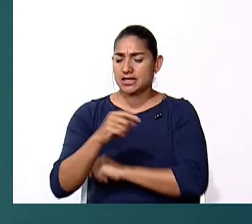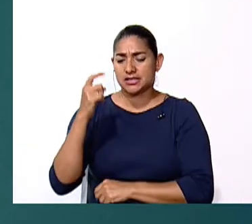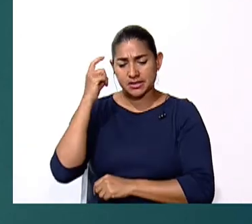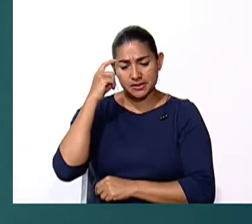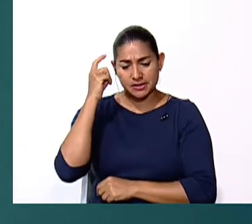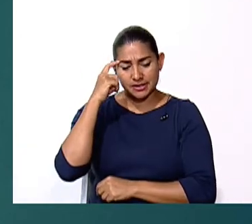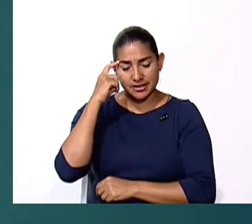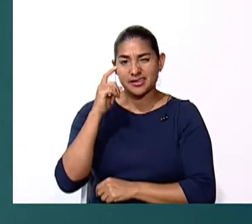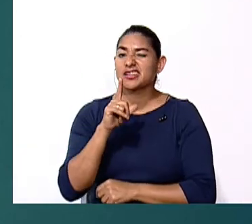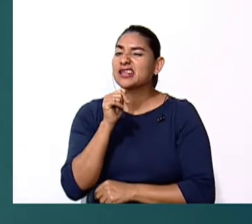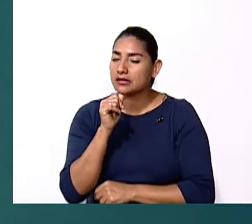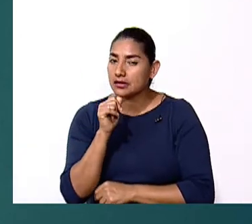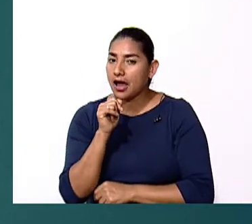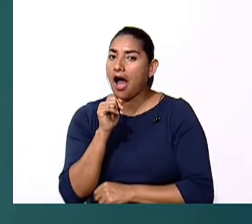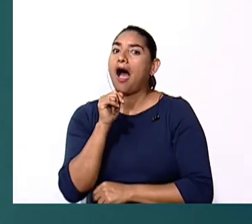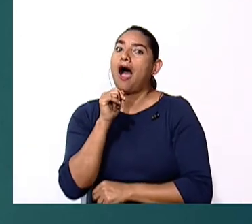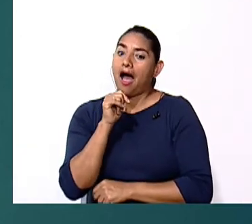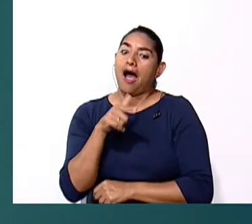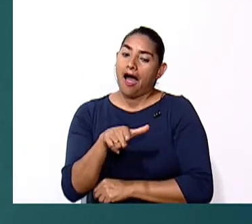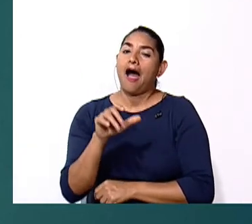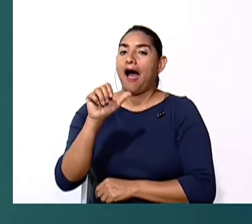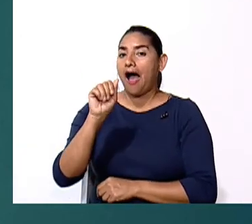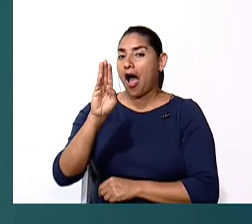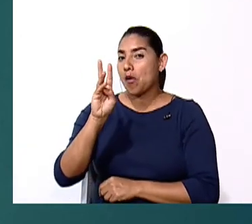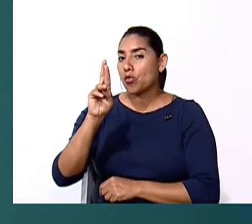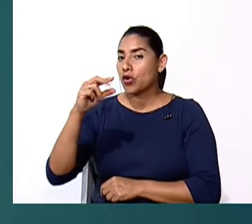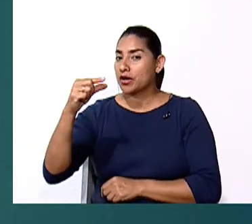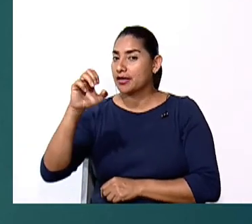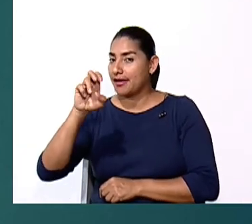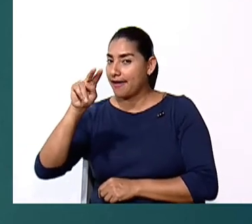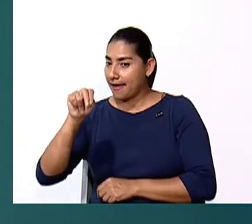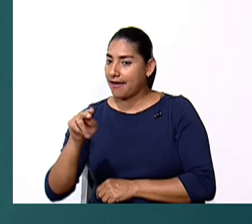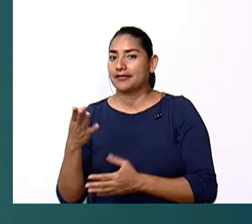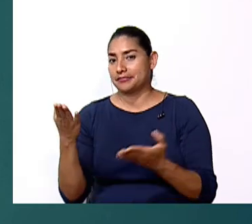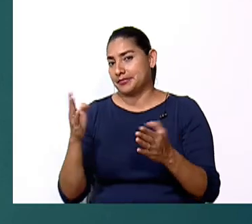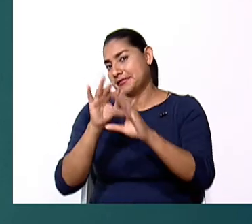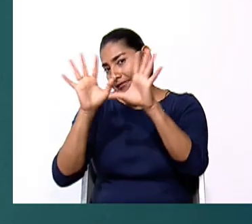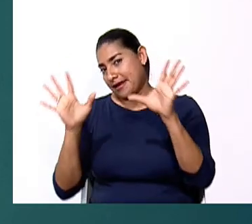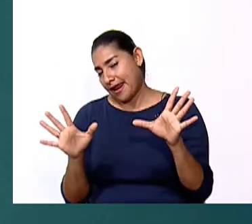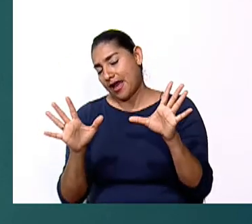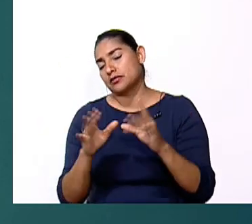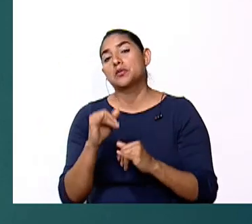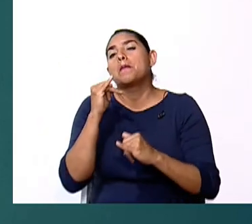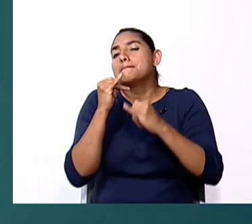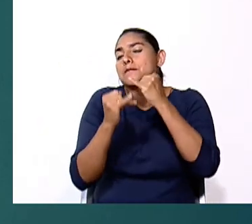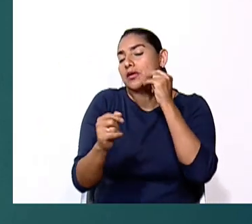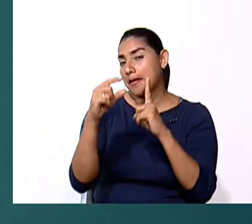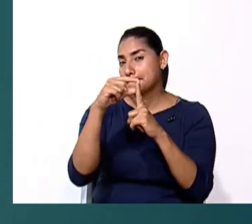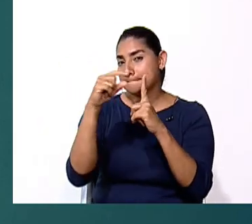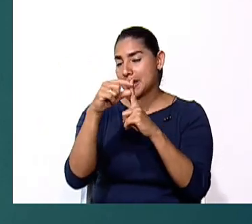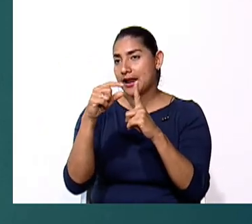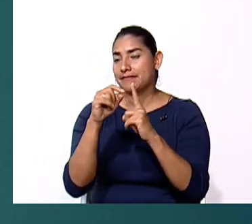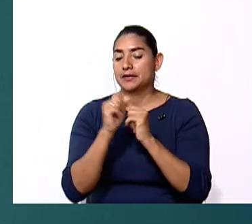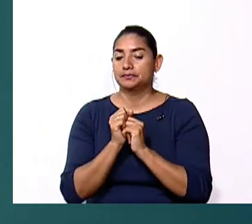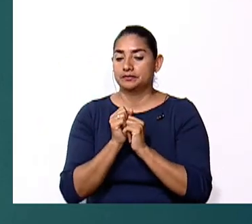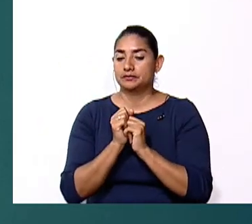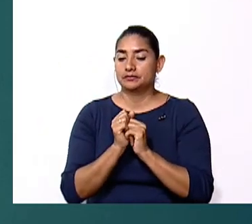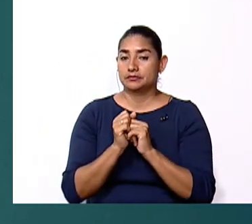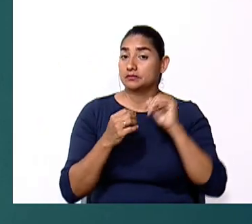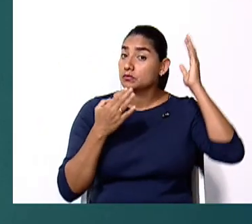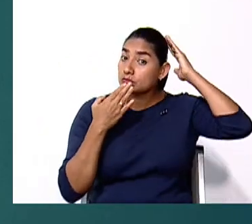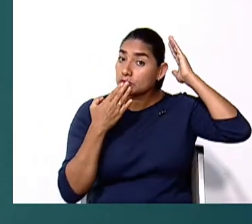Juan de Caballón envió al capitán Antonio Pereira con varios hombres para someter a los huetares. Cuando Garavito se enteró de